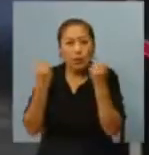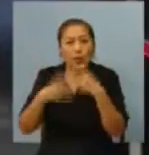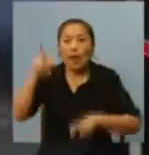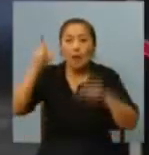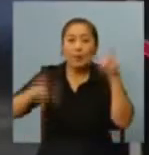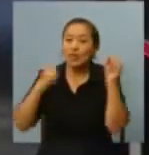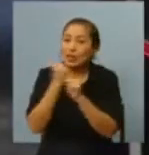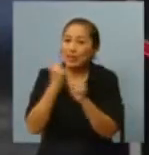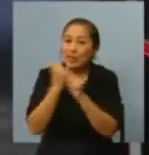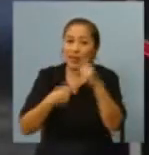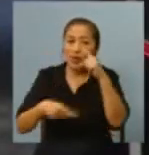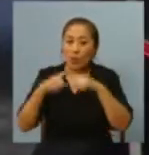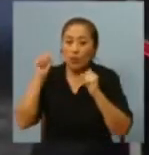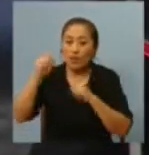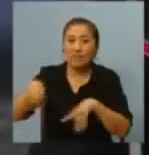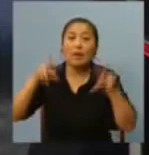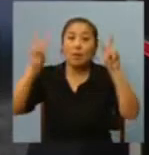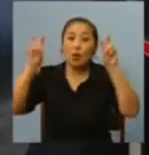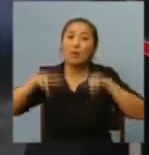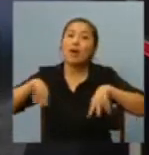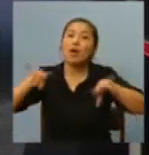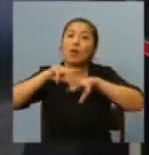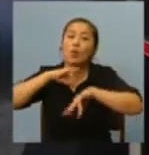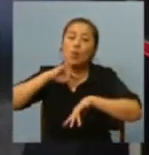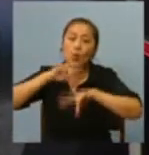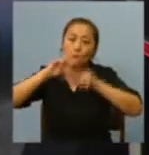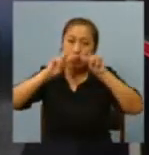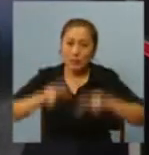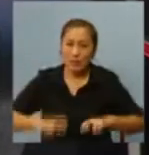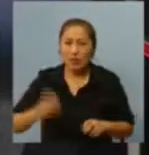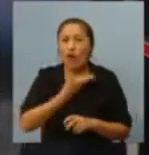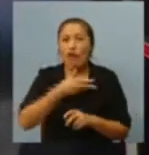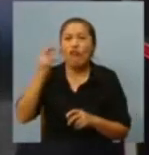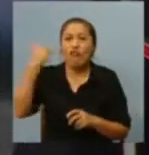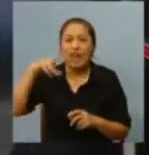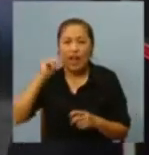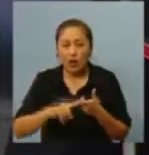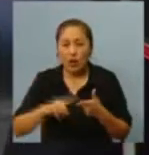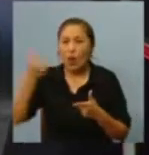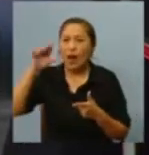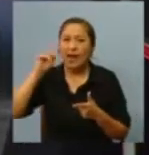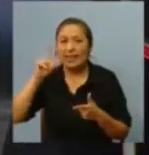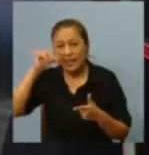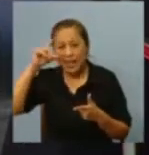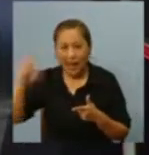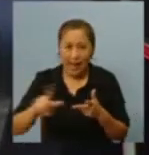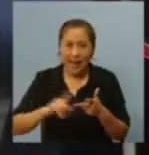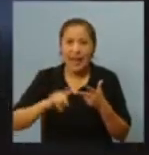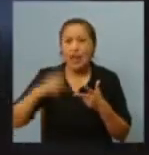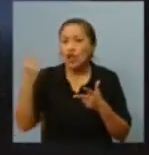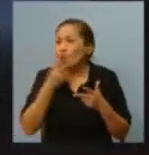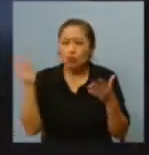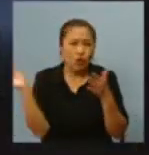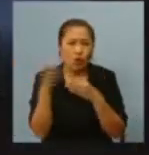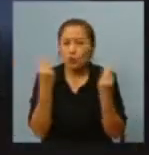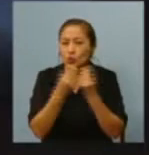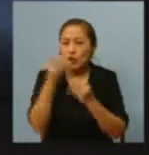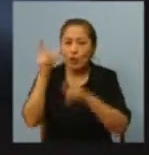gente que trabajó en este Jujuy Investiga el Debate. Franco, Vivi, Ariel, mis compañeros al aire,